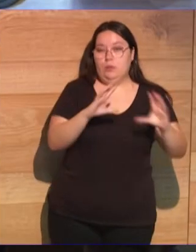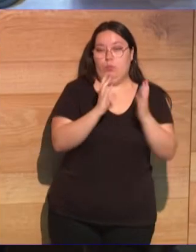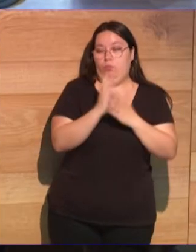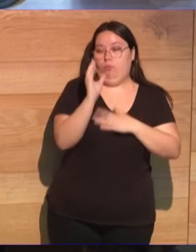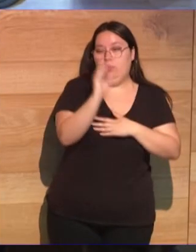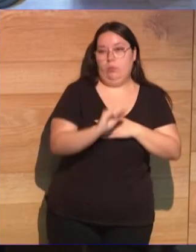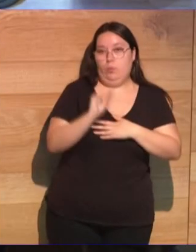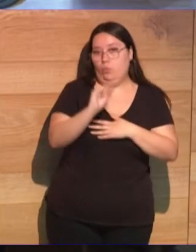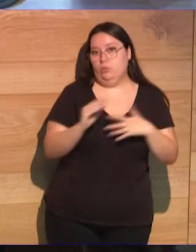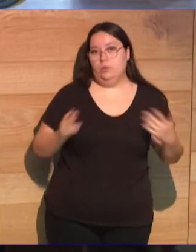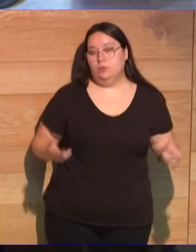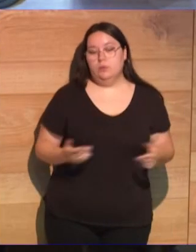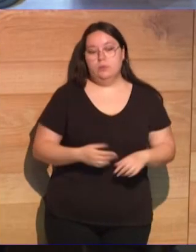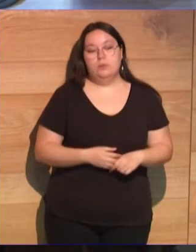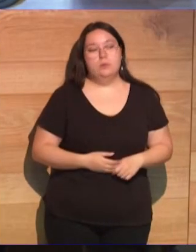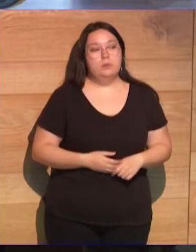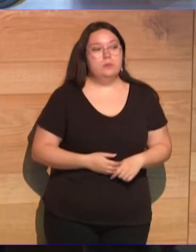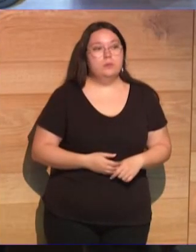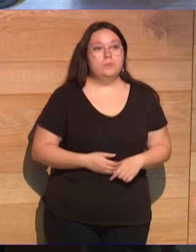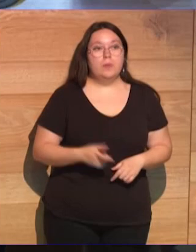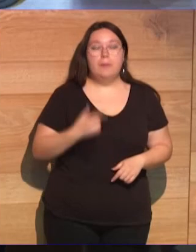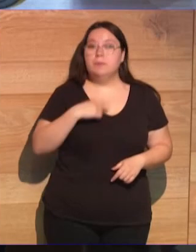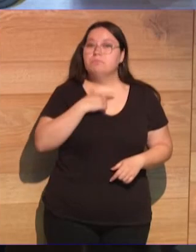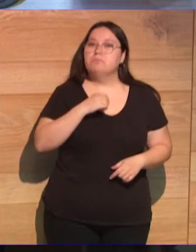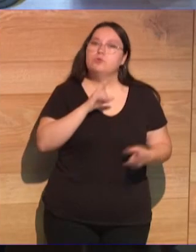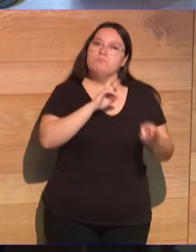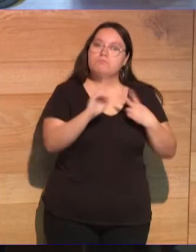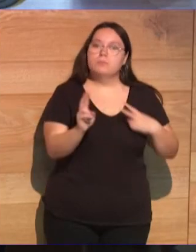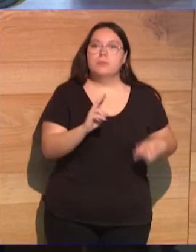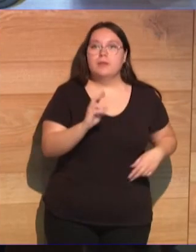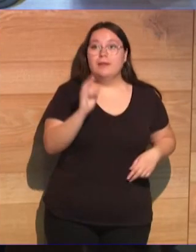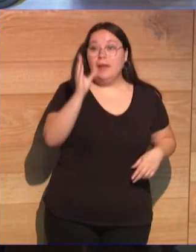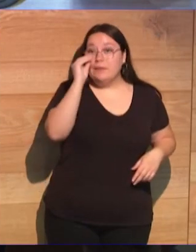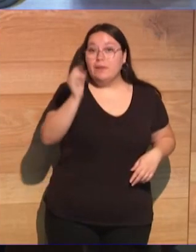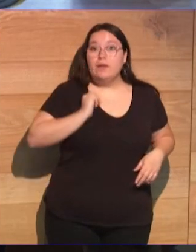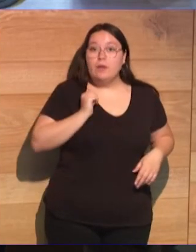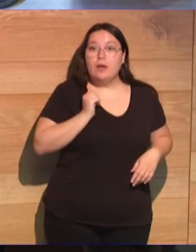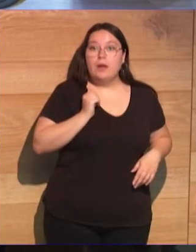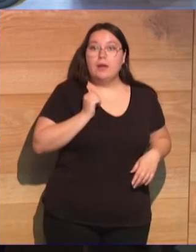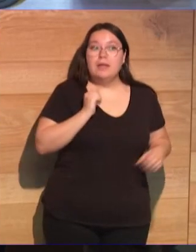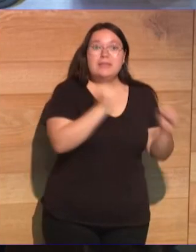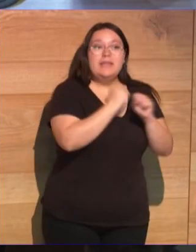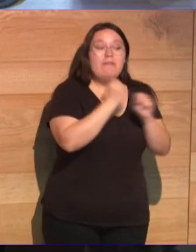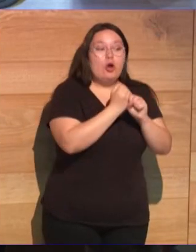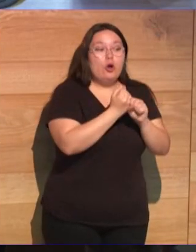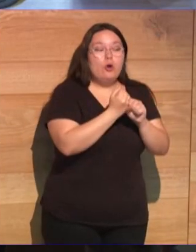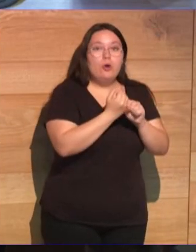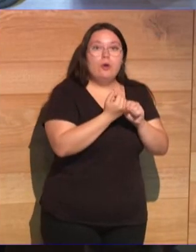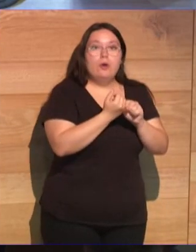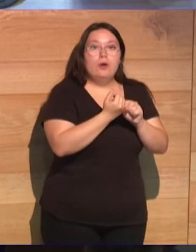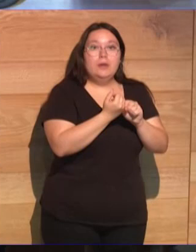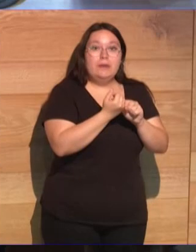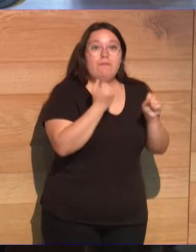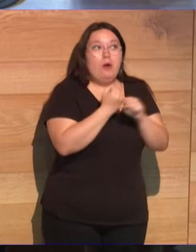preguntan, ¿no? A mí me gusta contestar con la inteligencia artificial nos va a quitar trabajo, no el